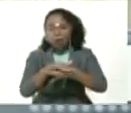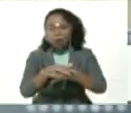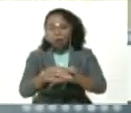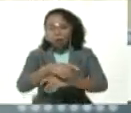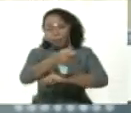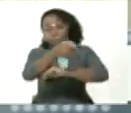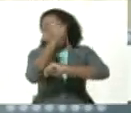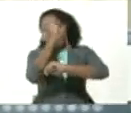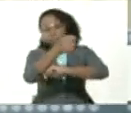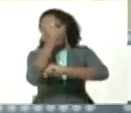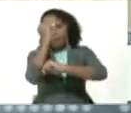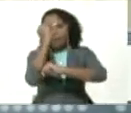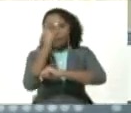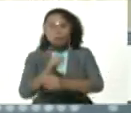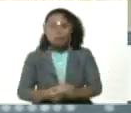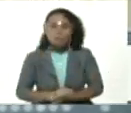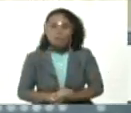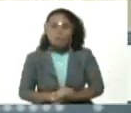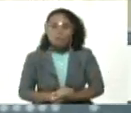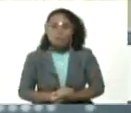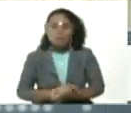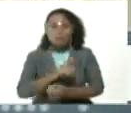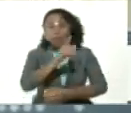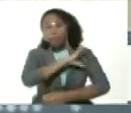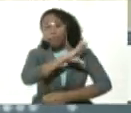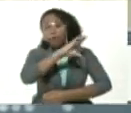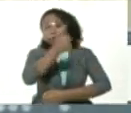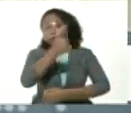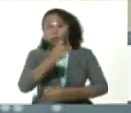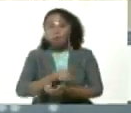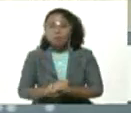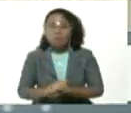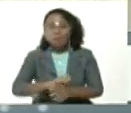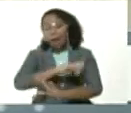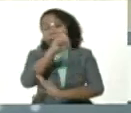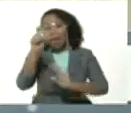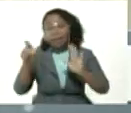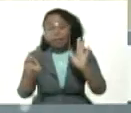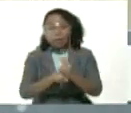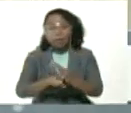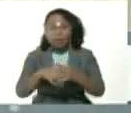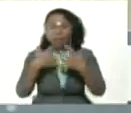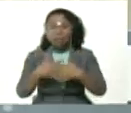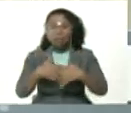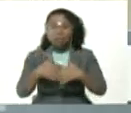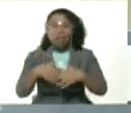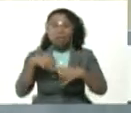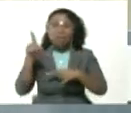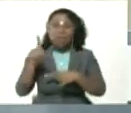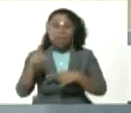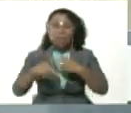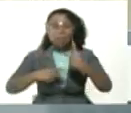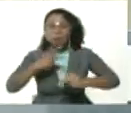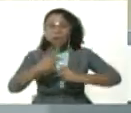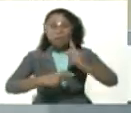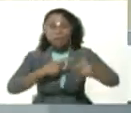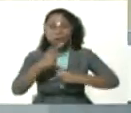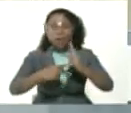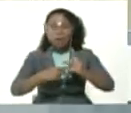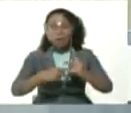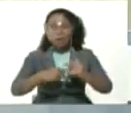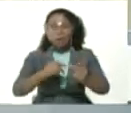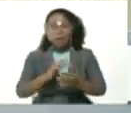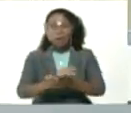Leonardo López, y el director general de la planta, de esta planta procesadora de